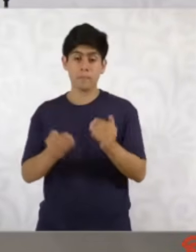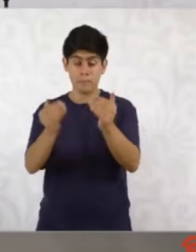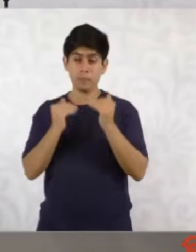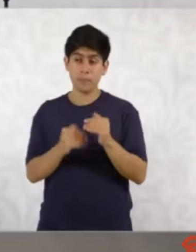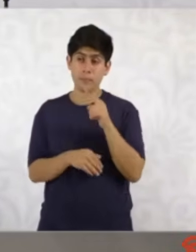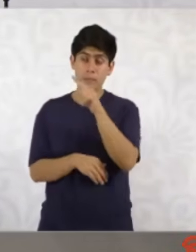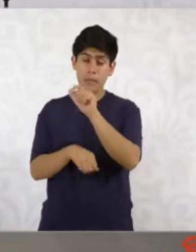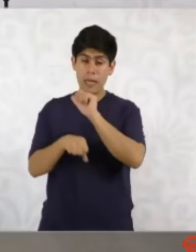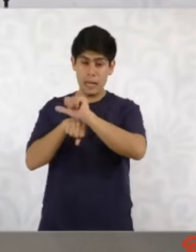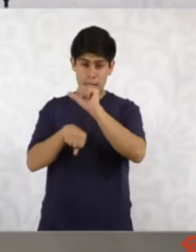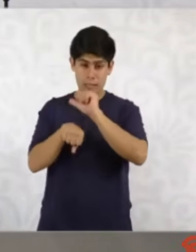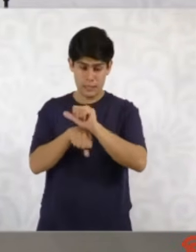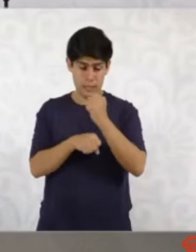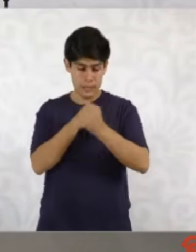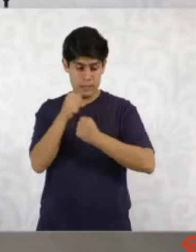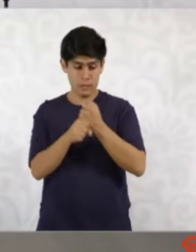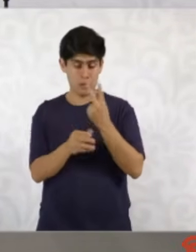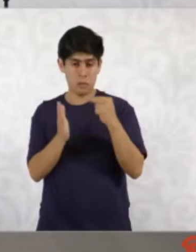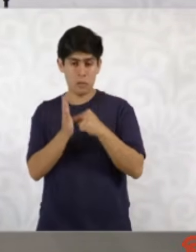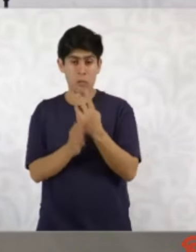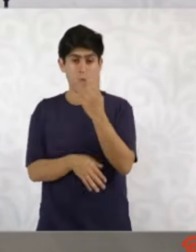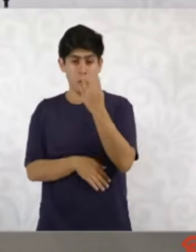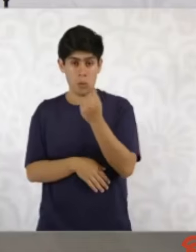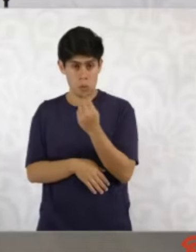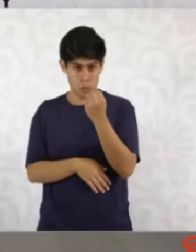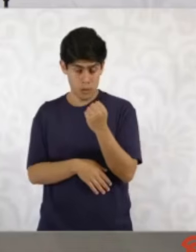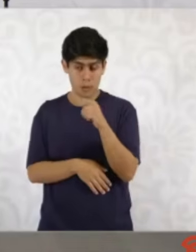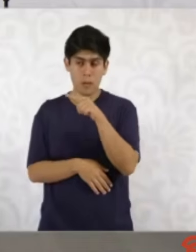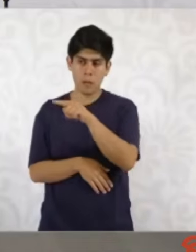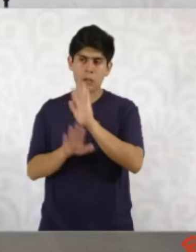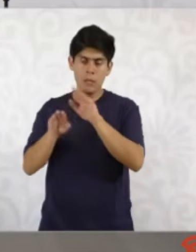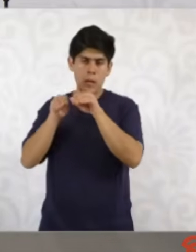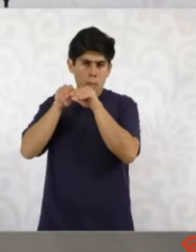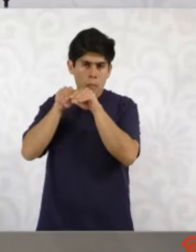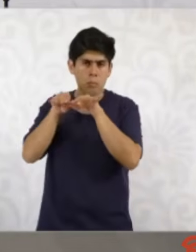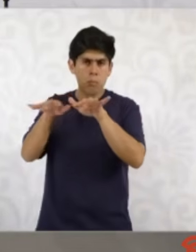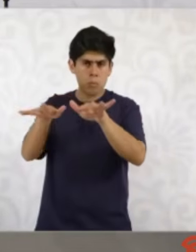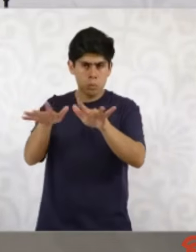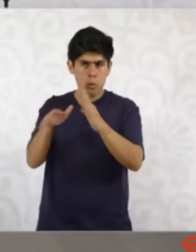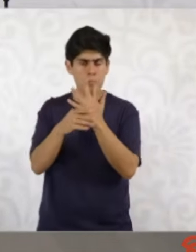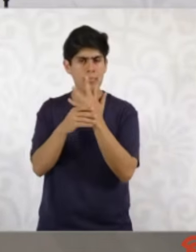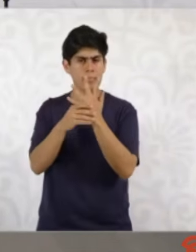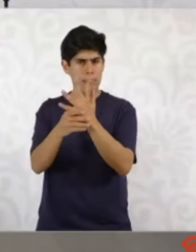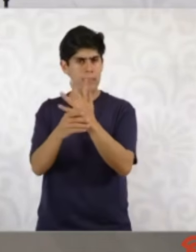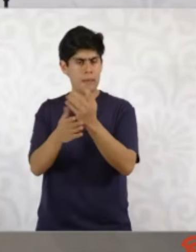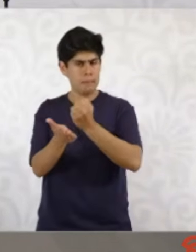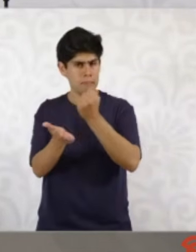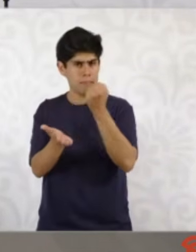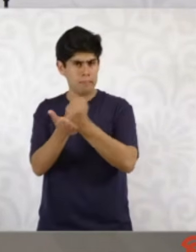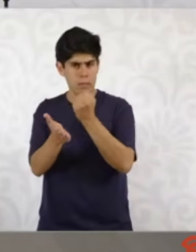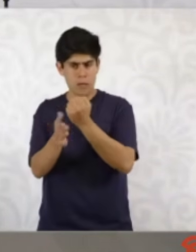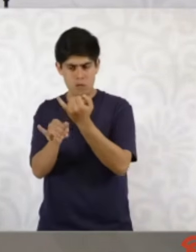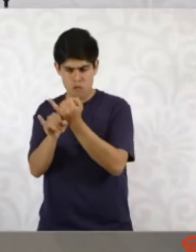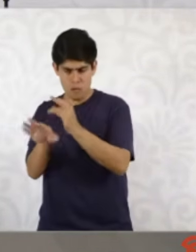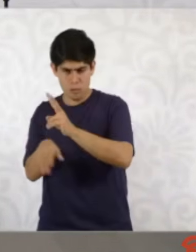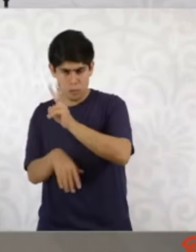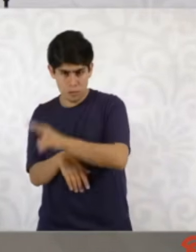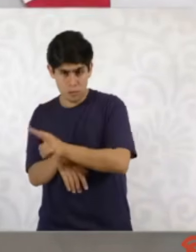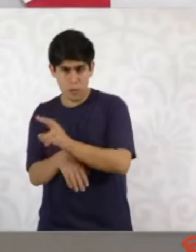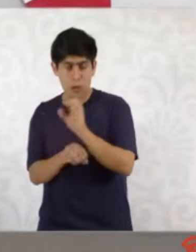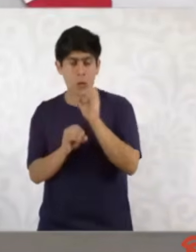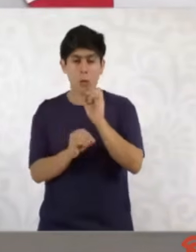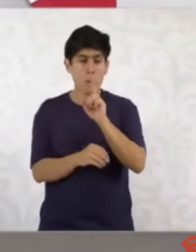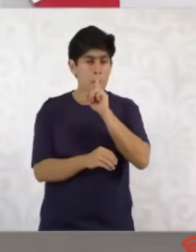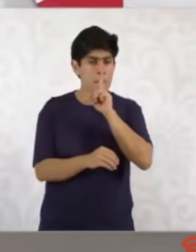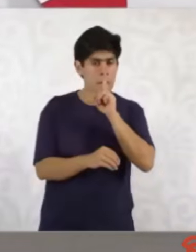que los medios no difundan publicidad encubierta como información. Cuenta con una institución